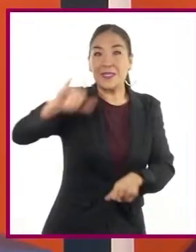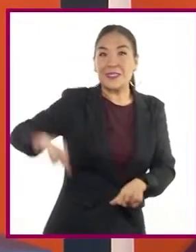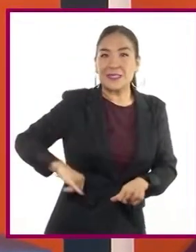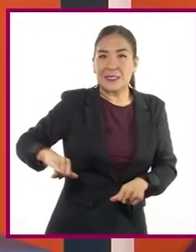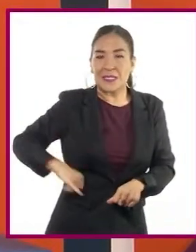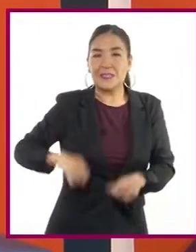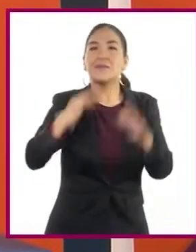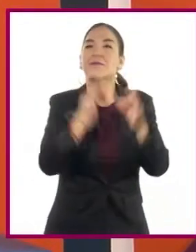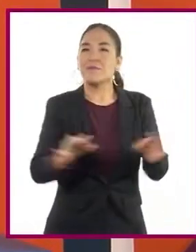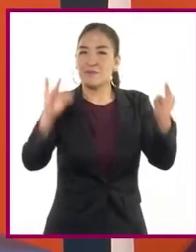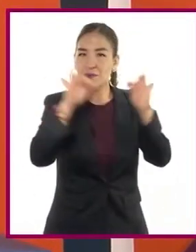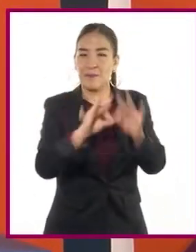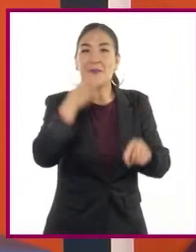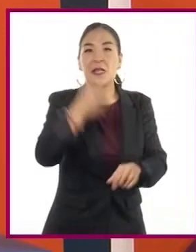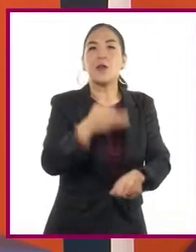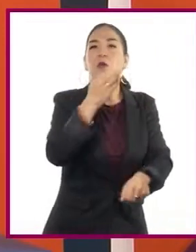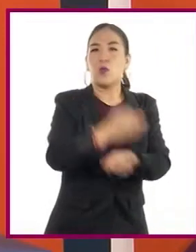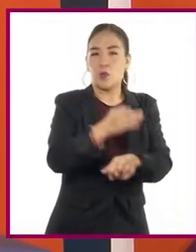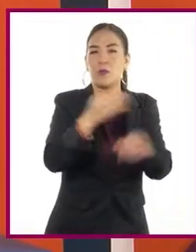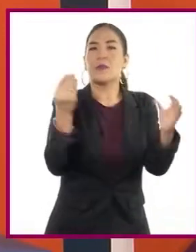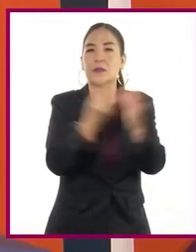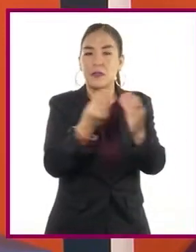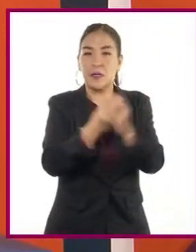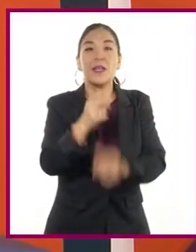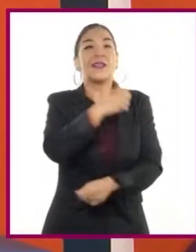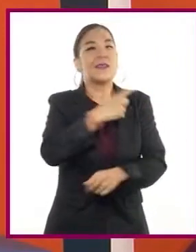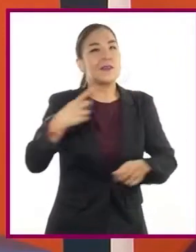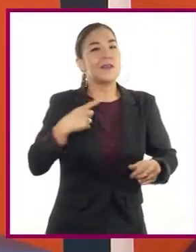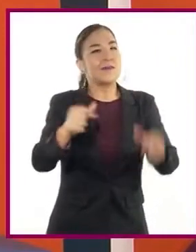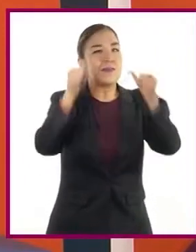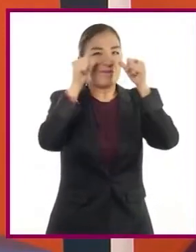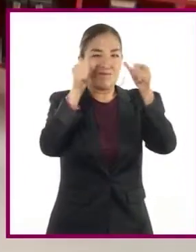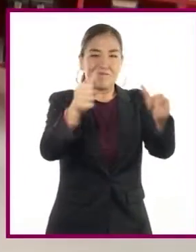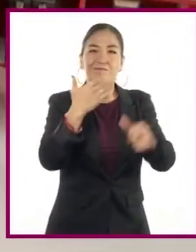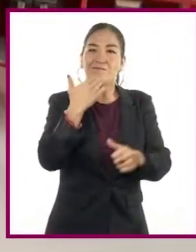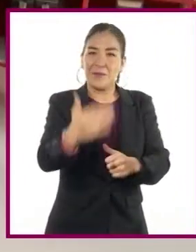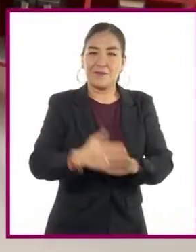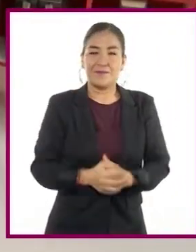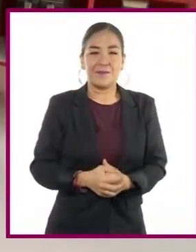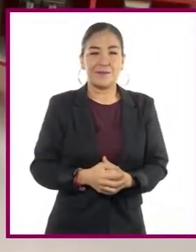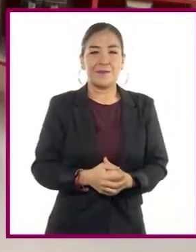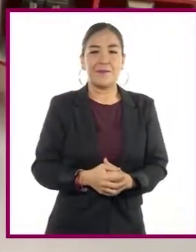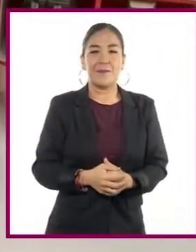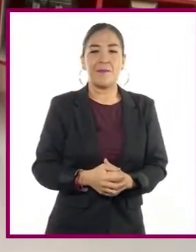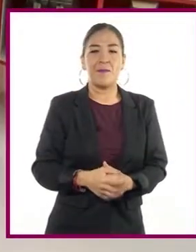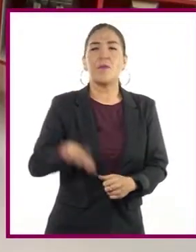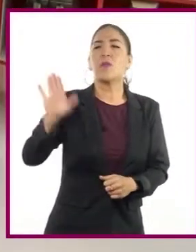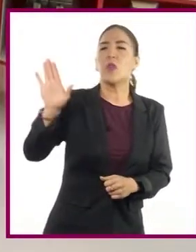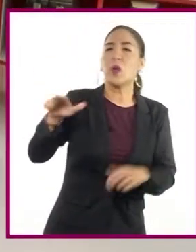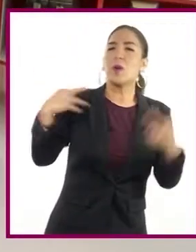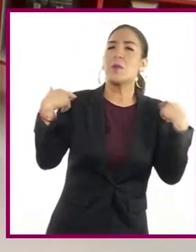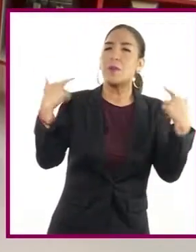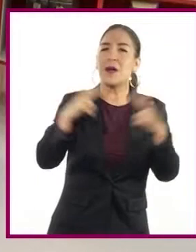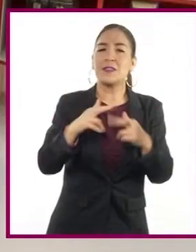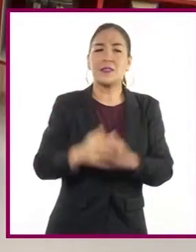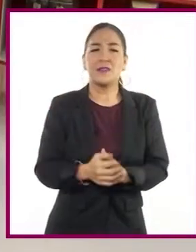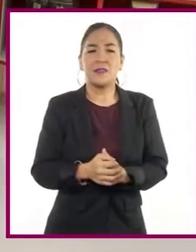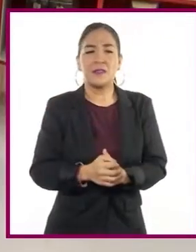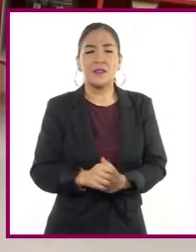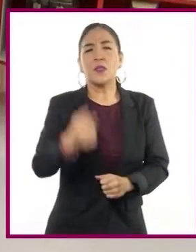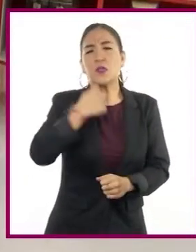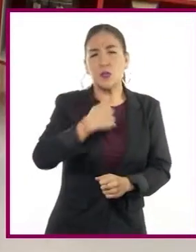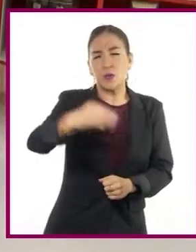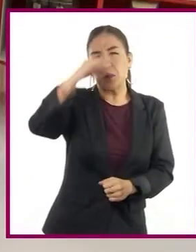importante a lo largo de la sesión y prestar toda su atención. Oye, Marta, me